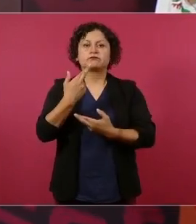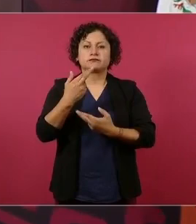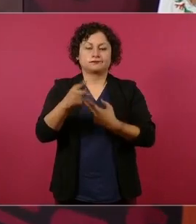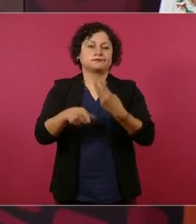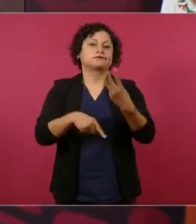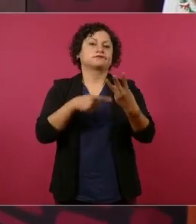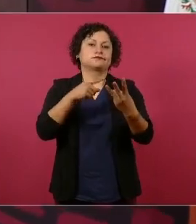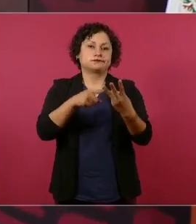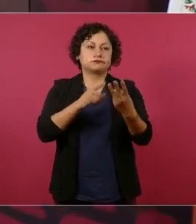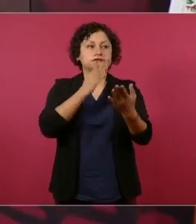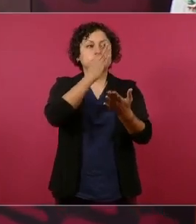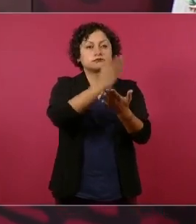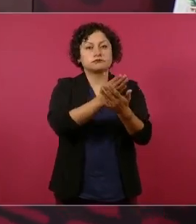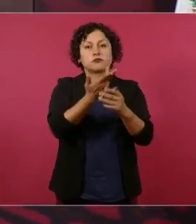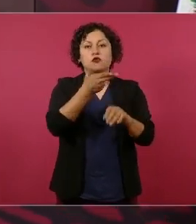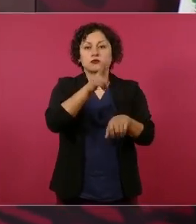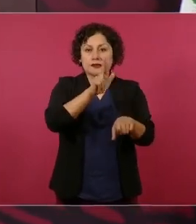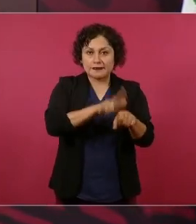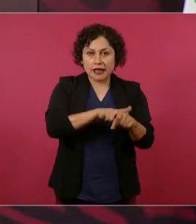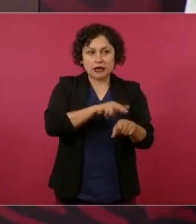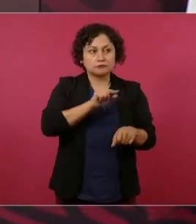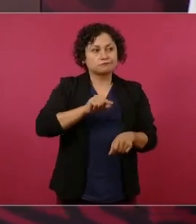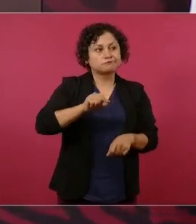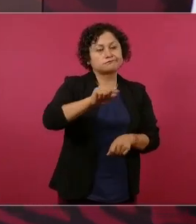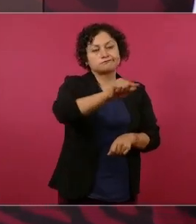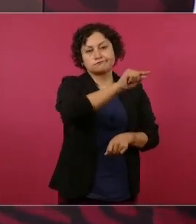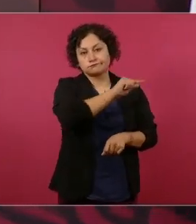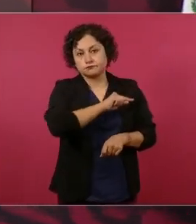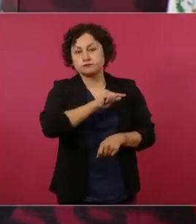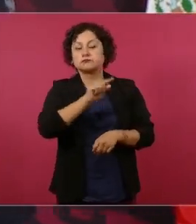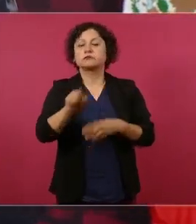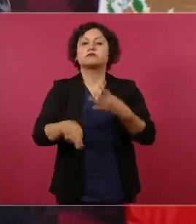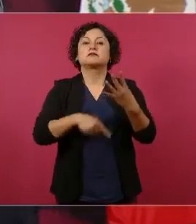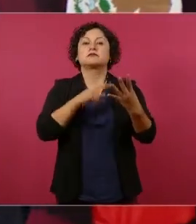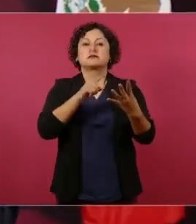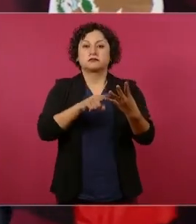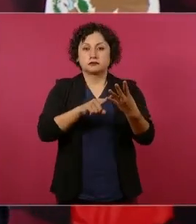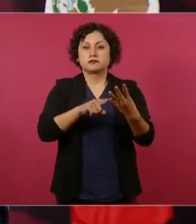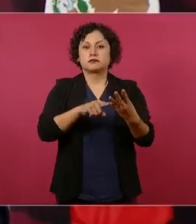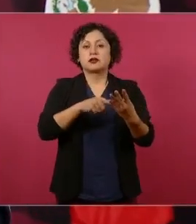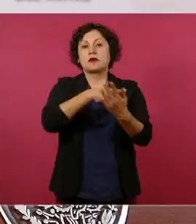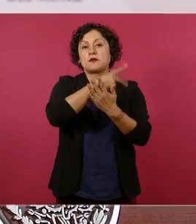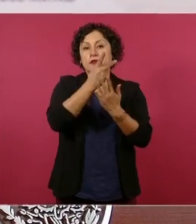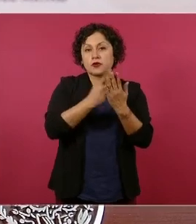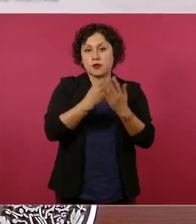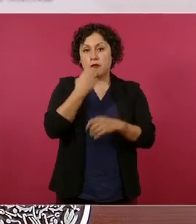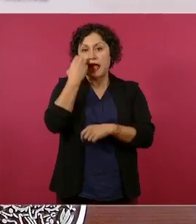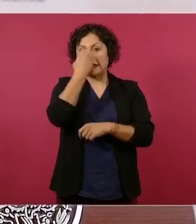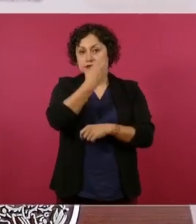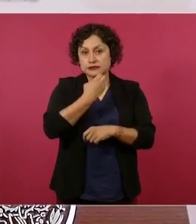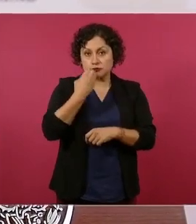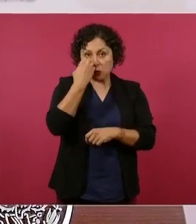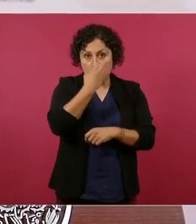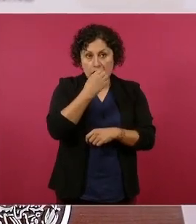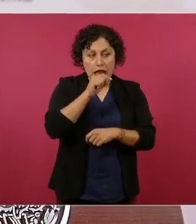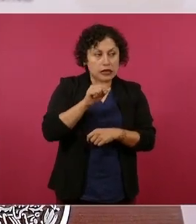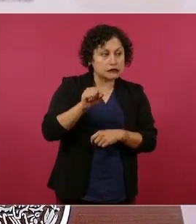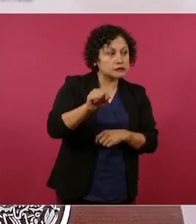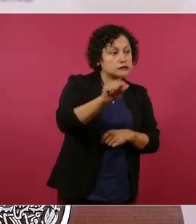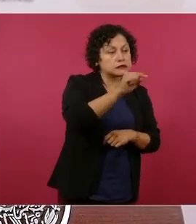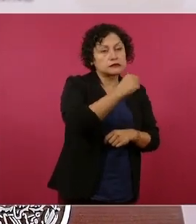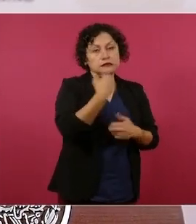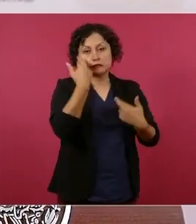tenemos que ir a hospitales, tenemos que ver la escuela es nuestra, tenemos que